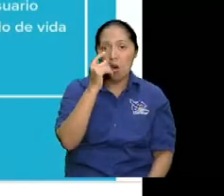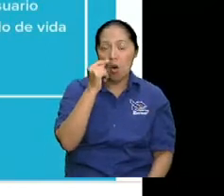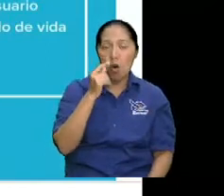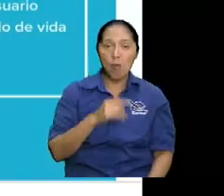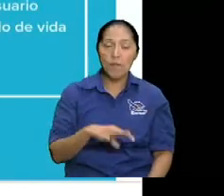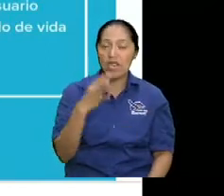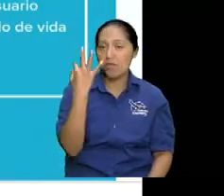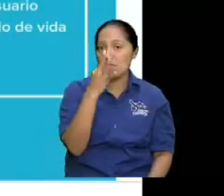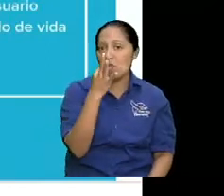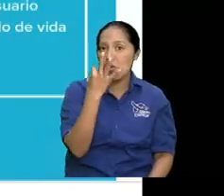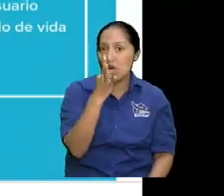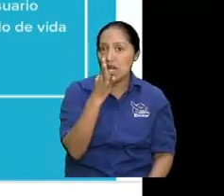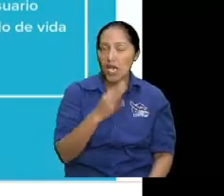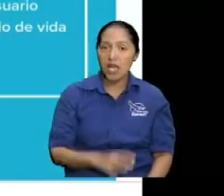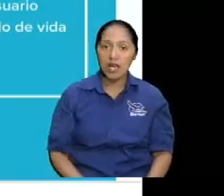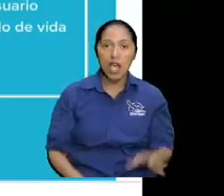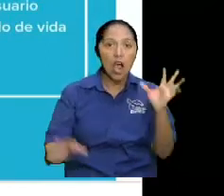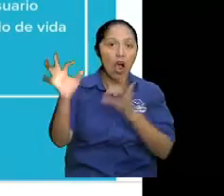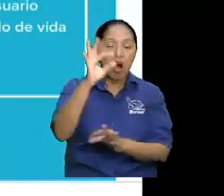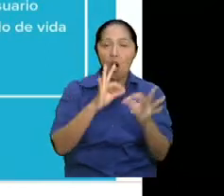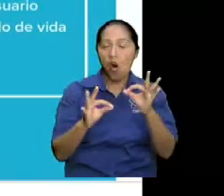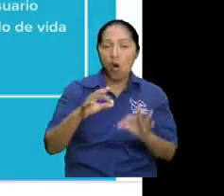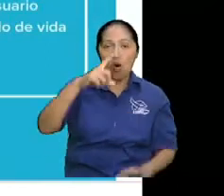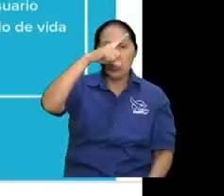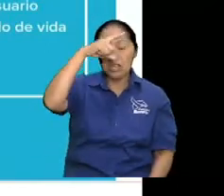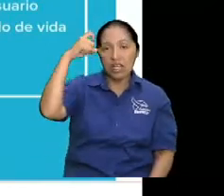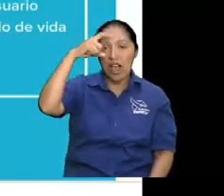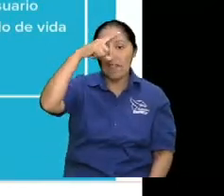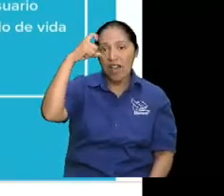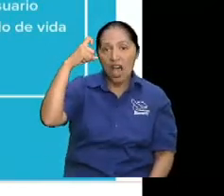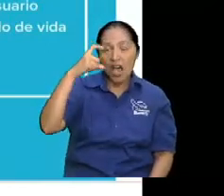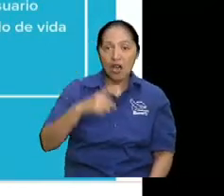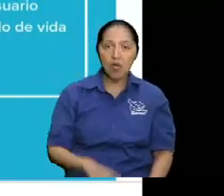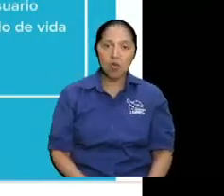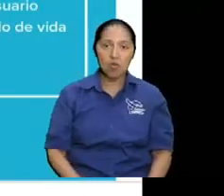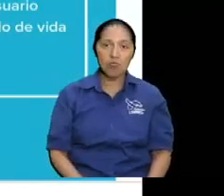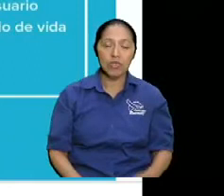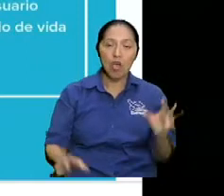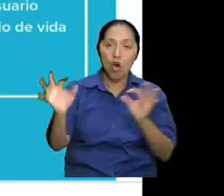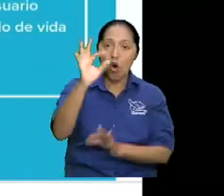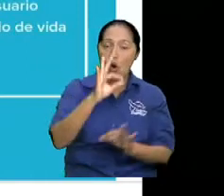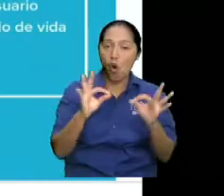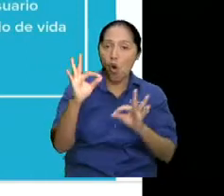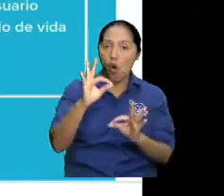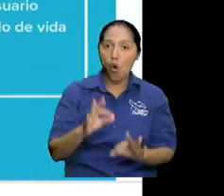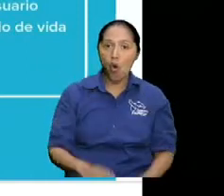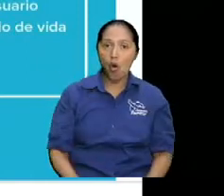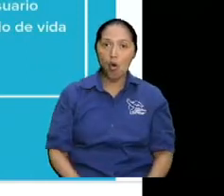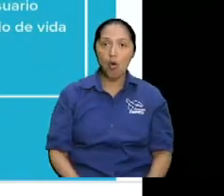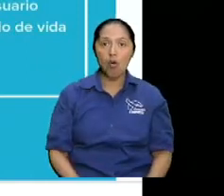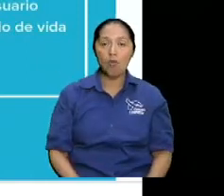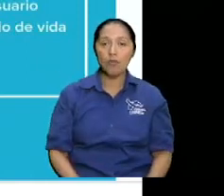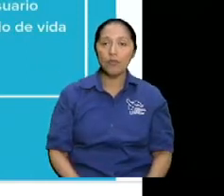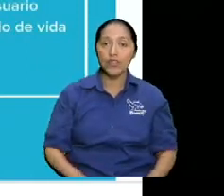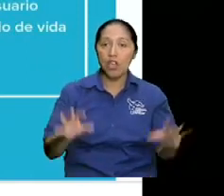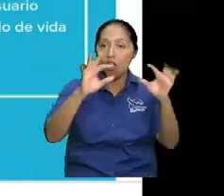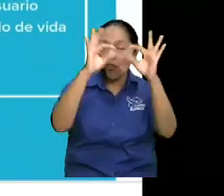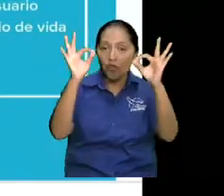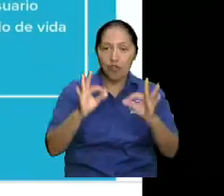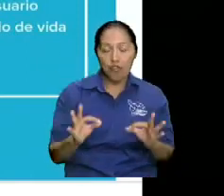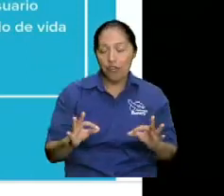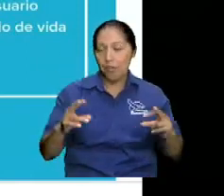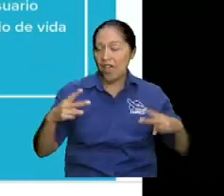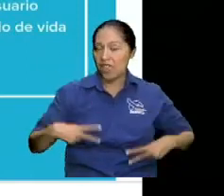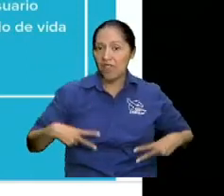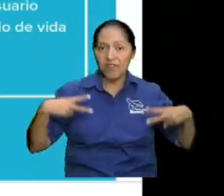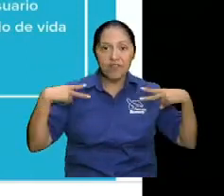ocupación. Si es psicográfico, lifestyle, estilo de vida, actividad, interés, opinión,